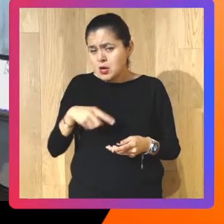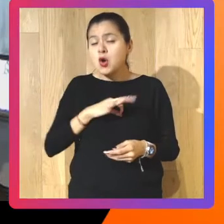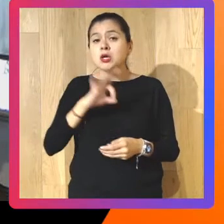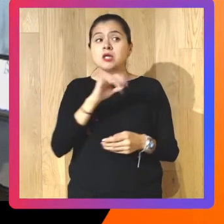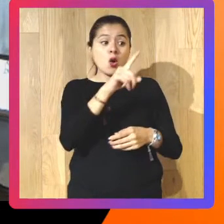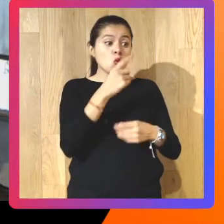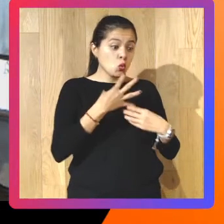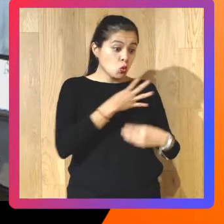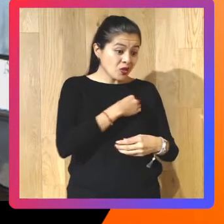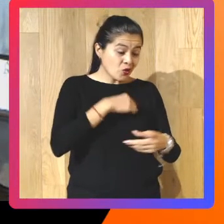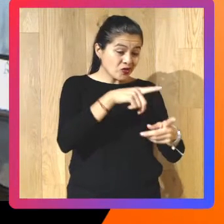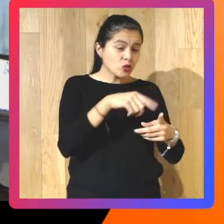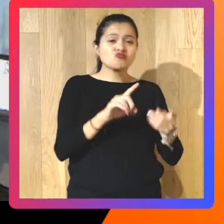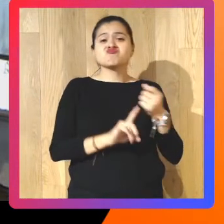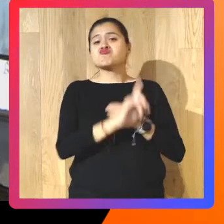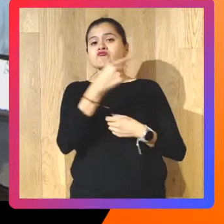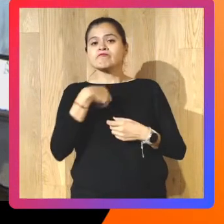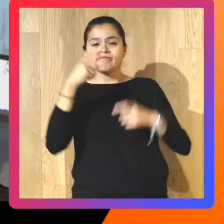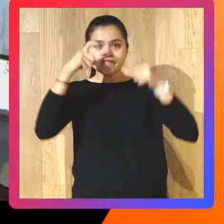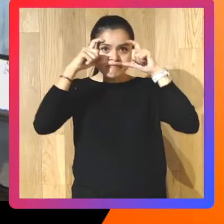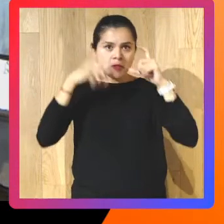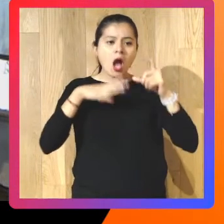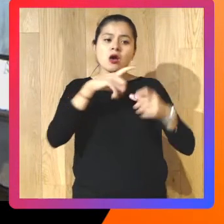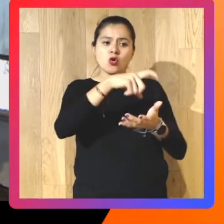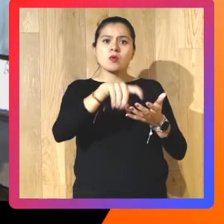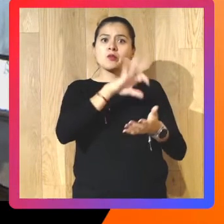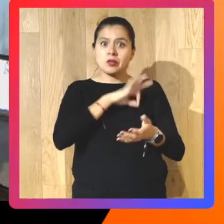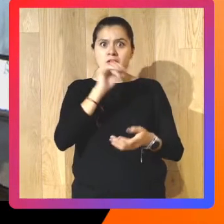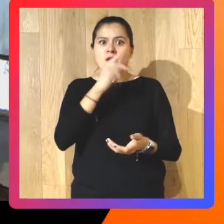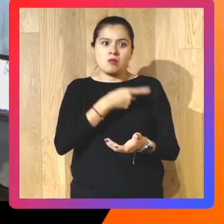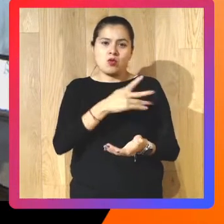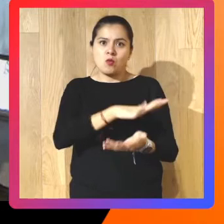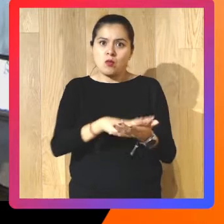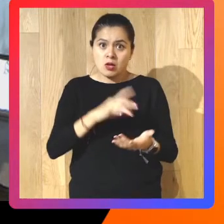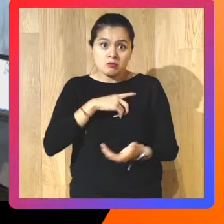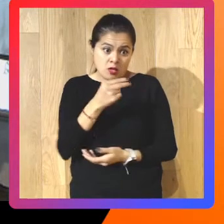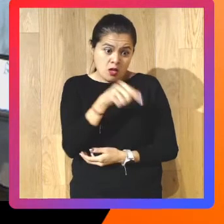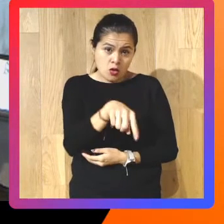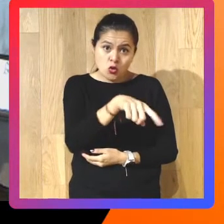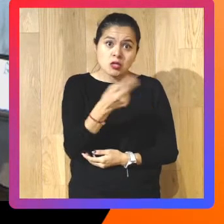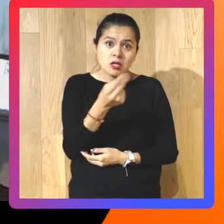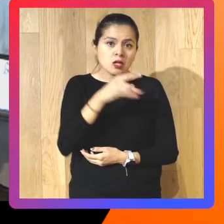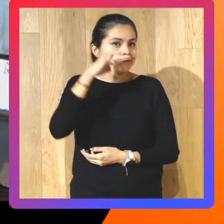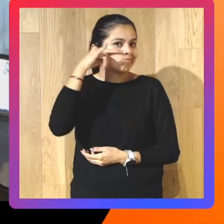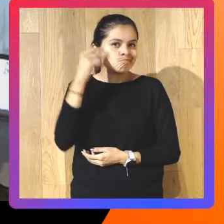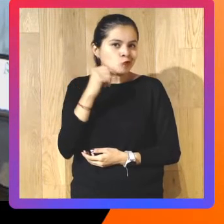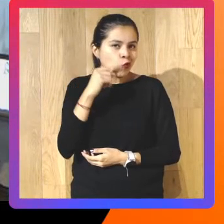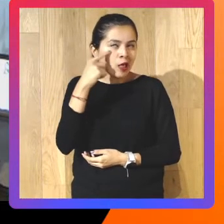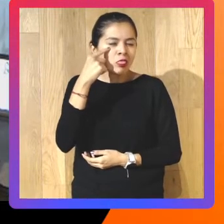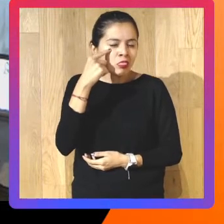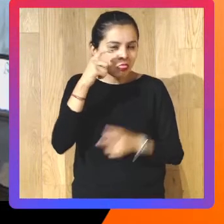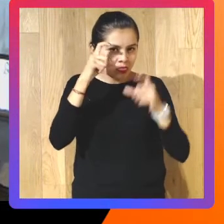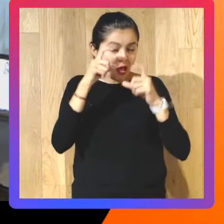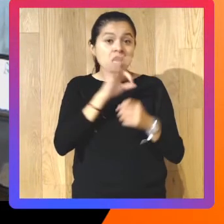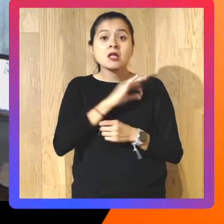hijo, porque también la gente humilde hay veces que no ve, que tenga para mandarlo